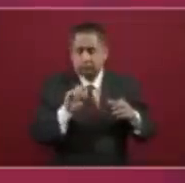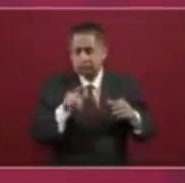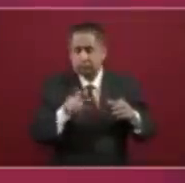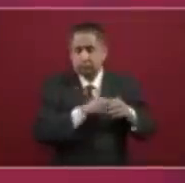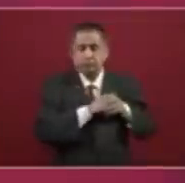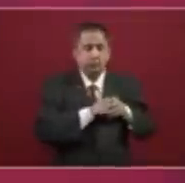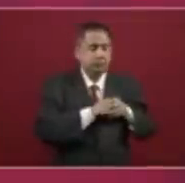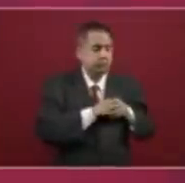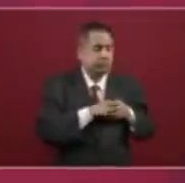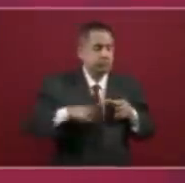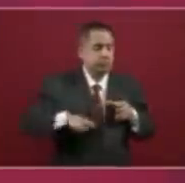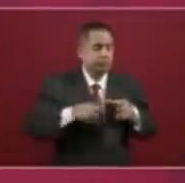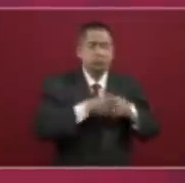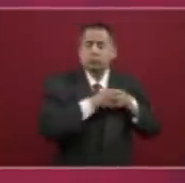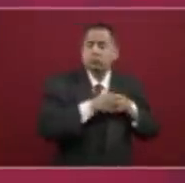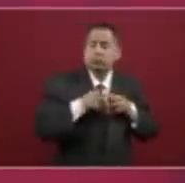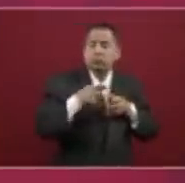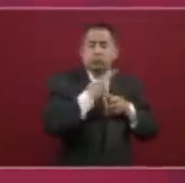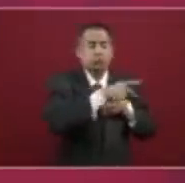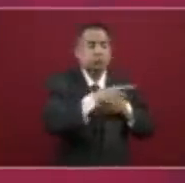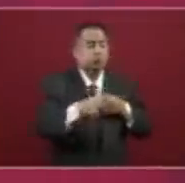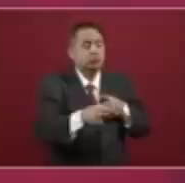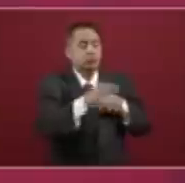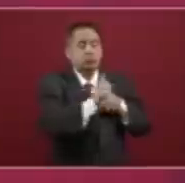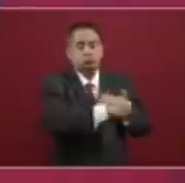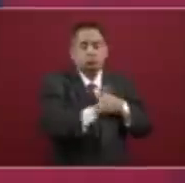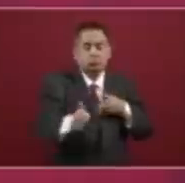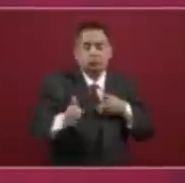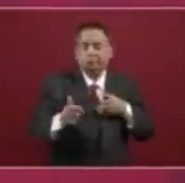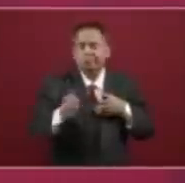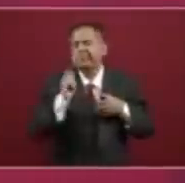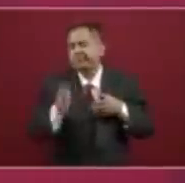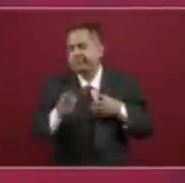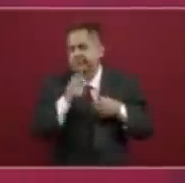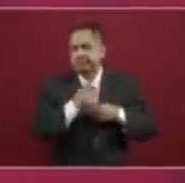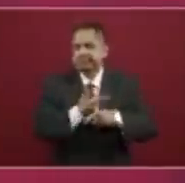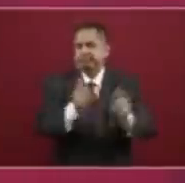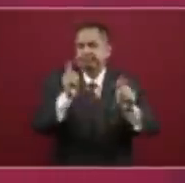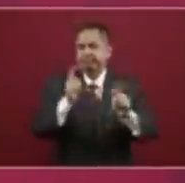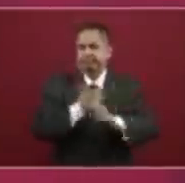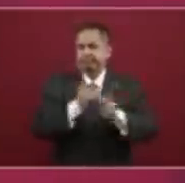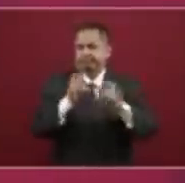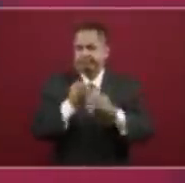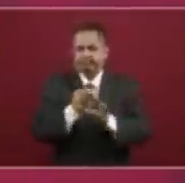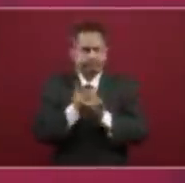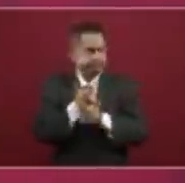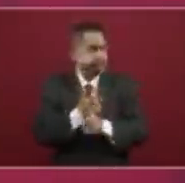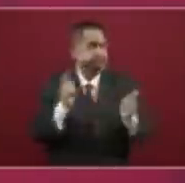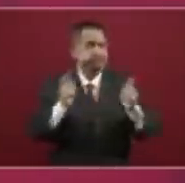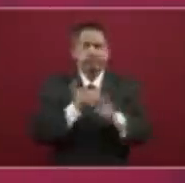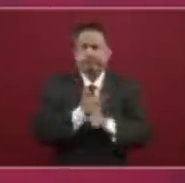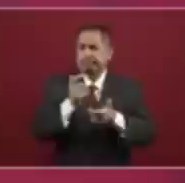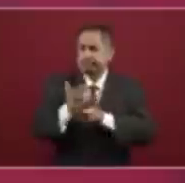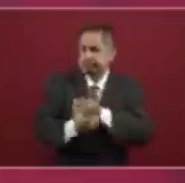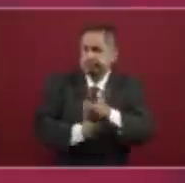¿Qué es eso? Pues es la libertad económica, la libertad